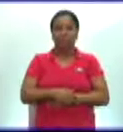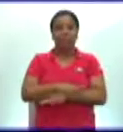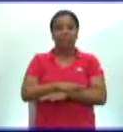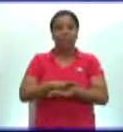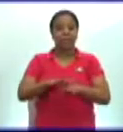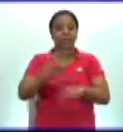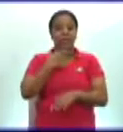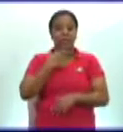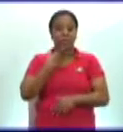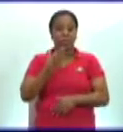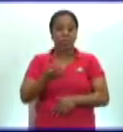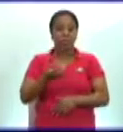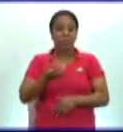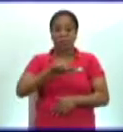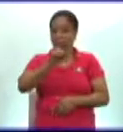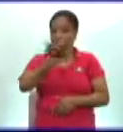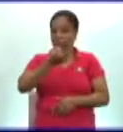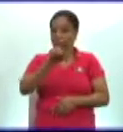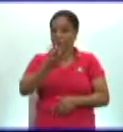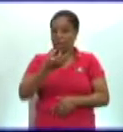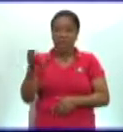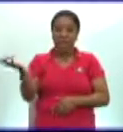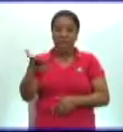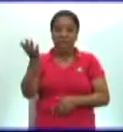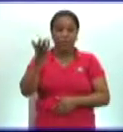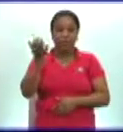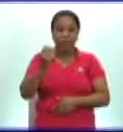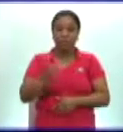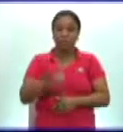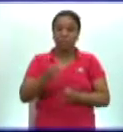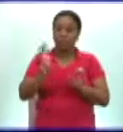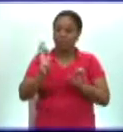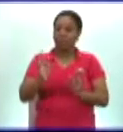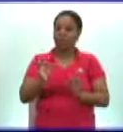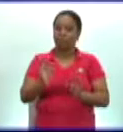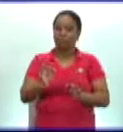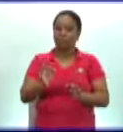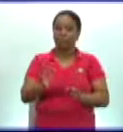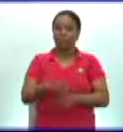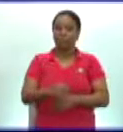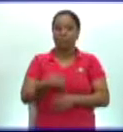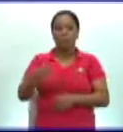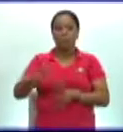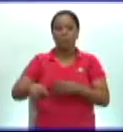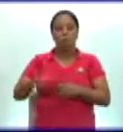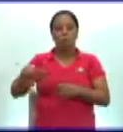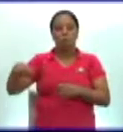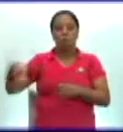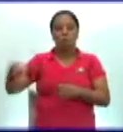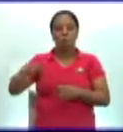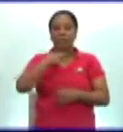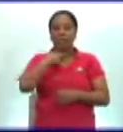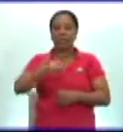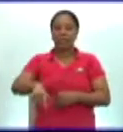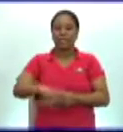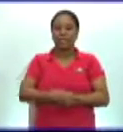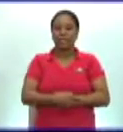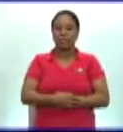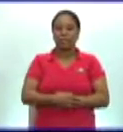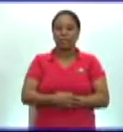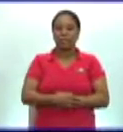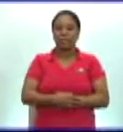hemos planteado, la velocidad es una constante. Copien el ejercicio.